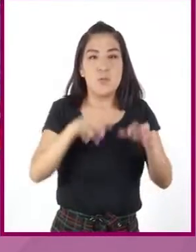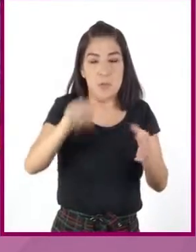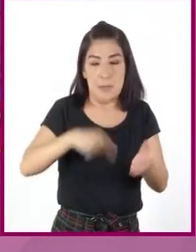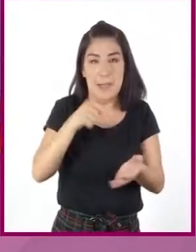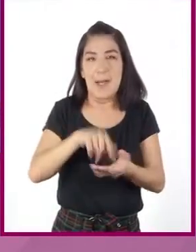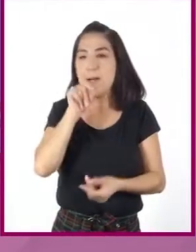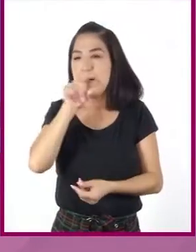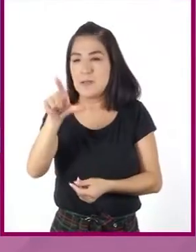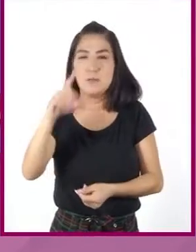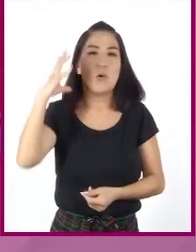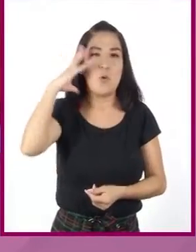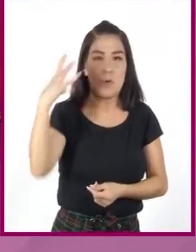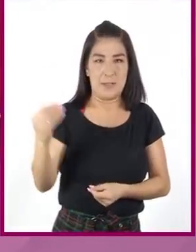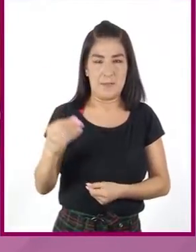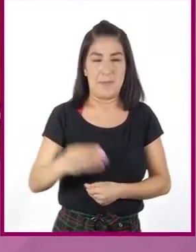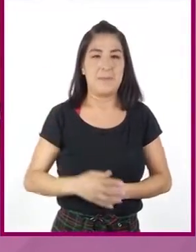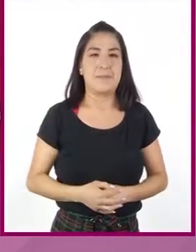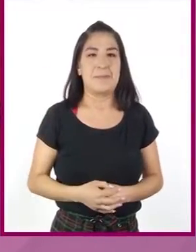Jalisco y Colima.